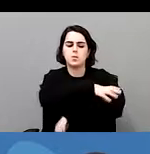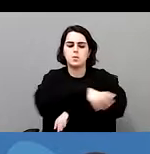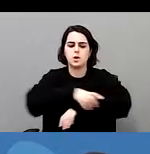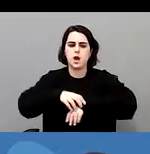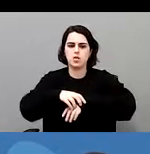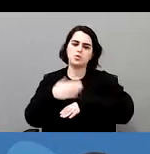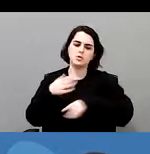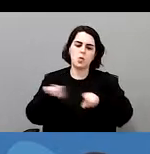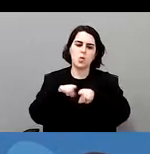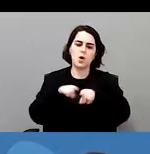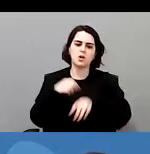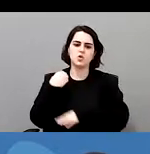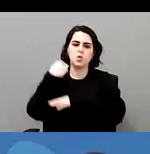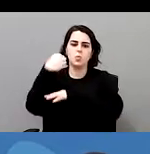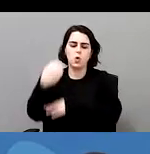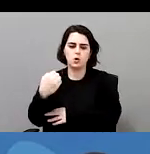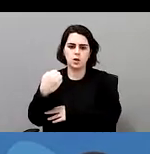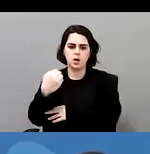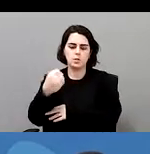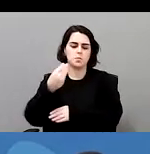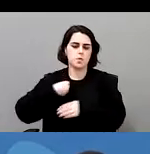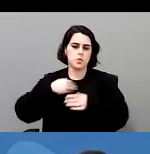esto es fundamental para poder